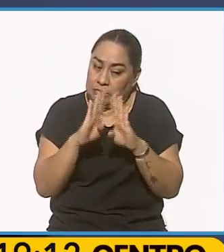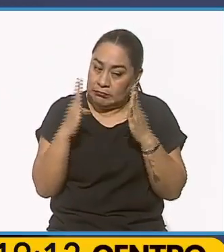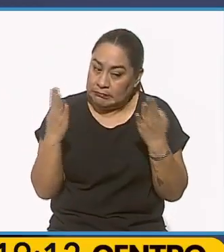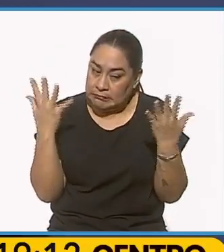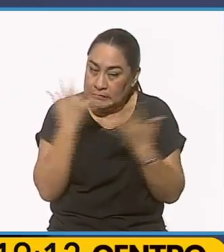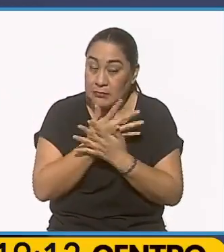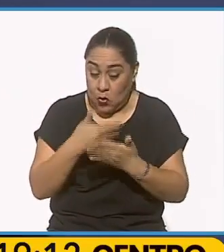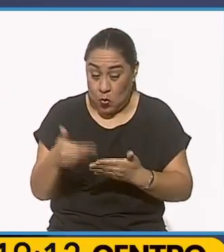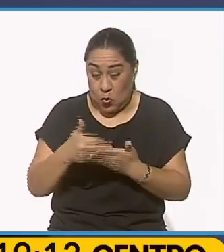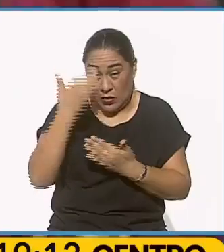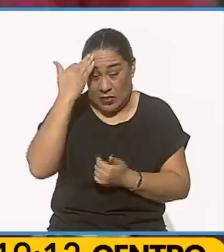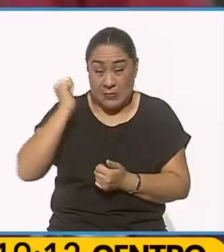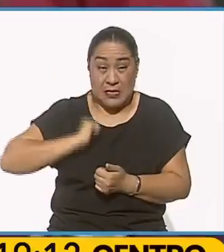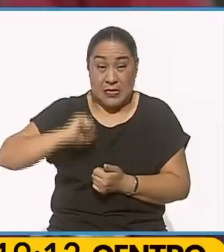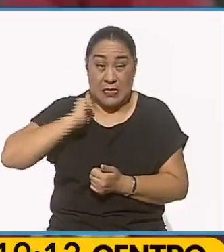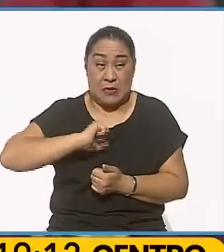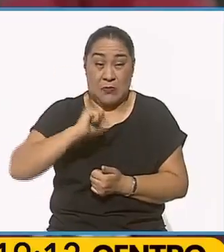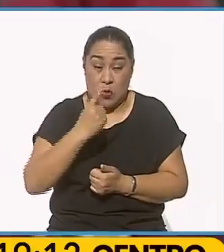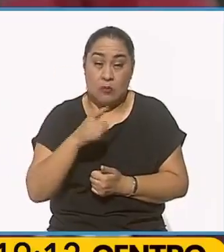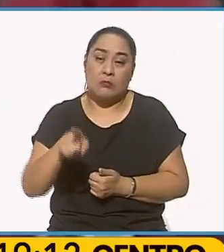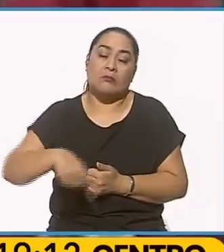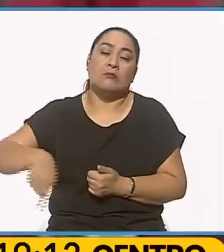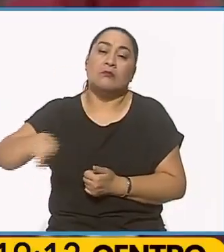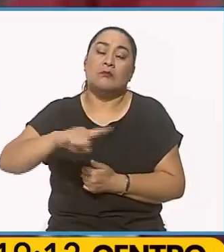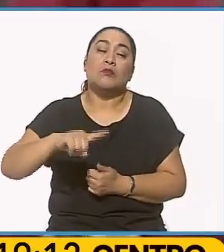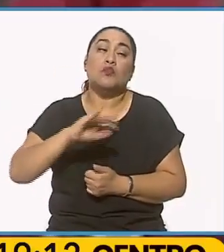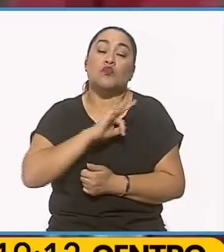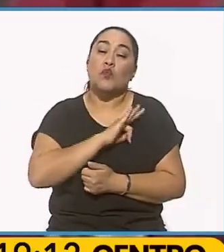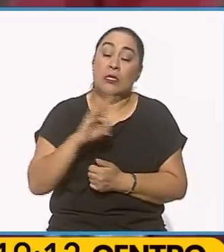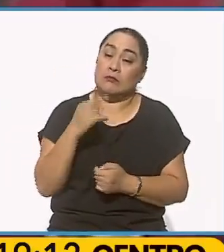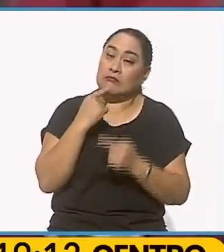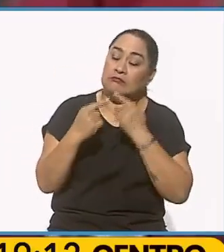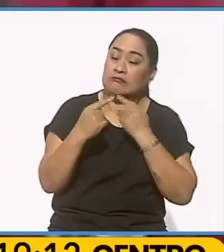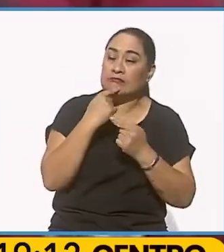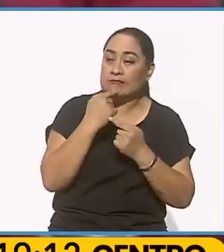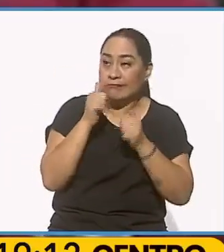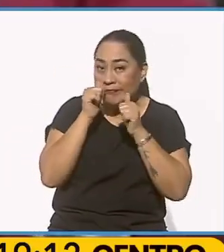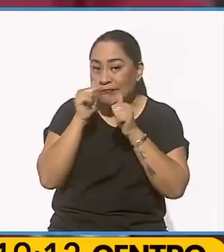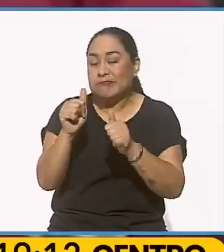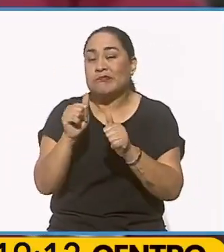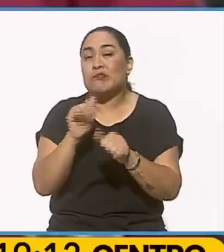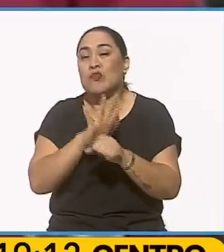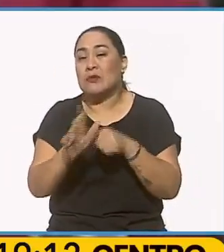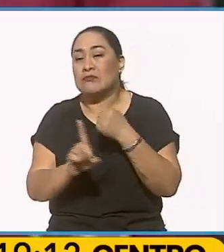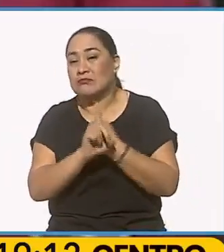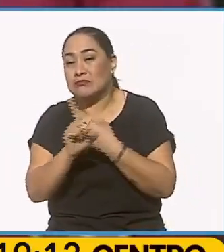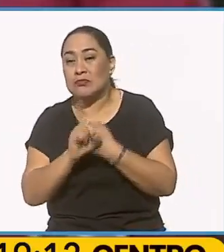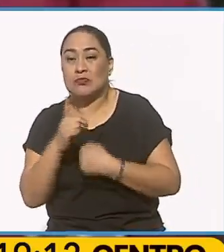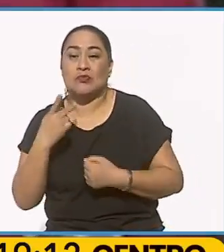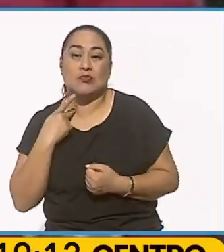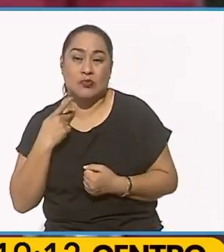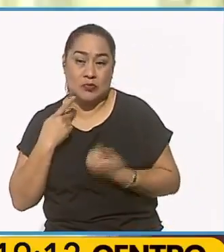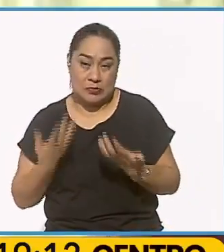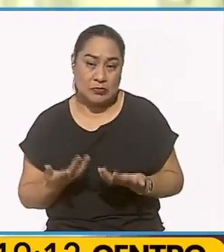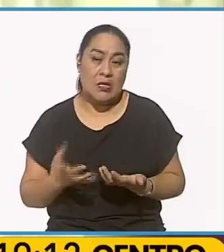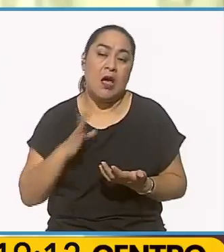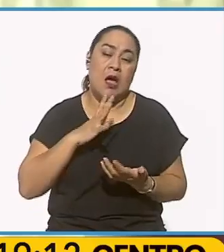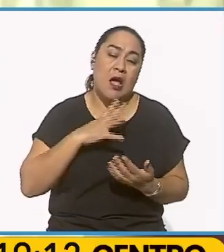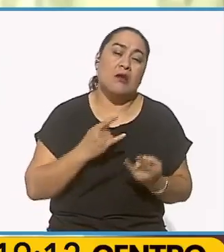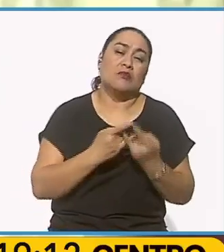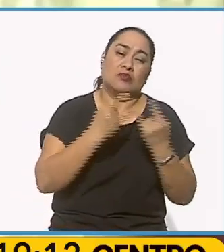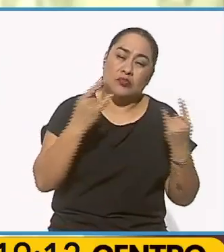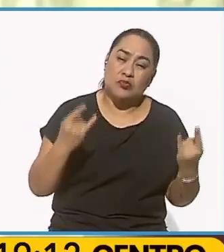siglo XXI es una potencia colonial y extranjera la que tiene que resolver cualquier tipo de diferendo político. Tenemos un largo historial de